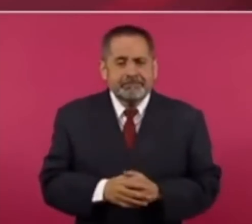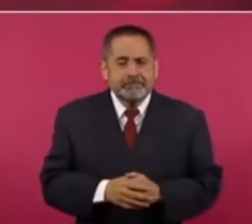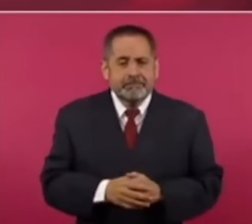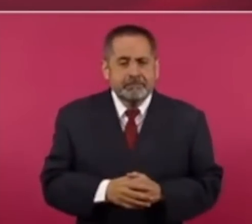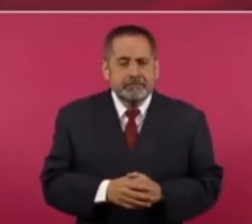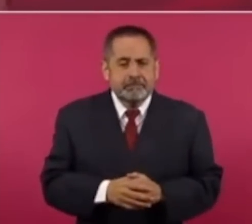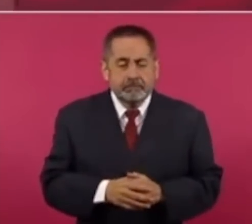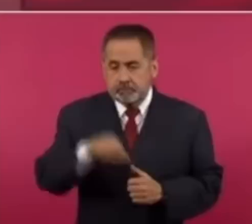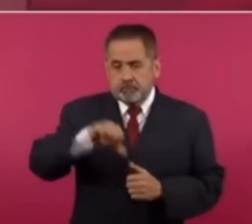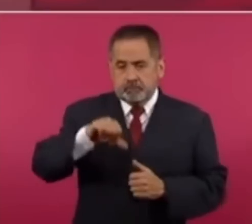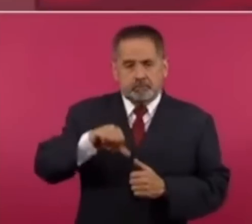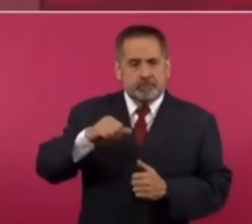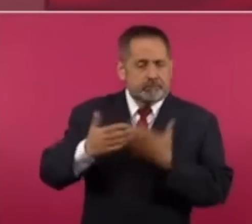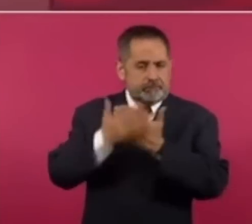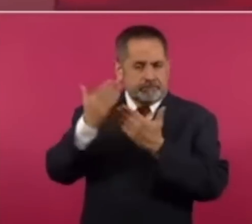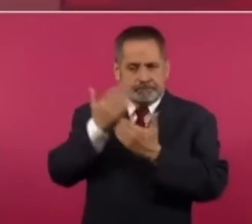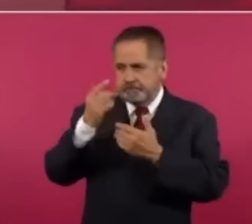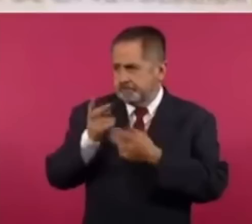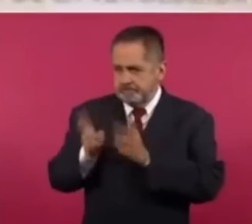Hoy decía yo en la mañana,